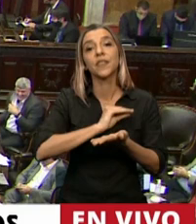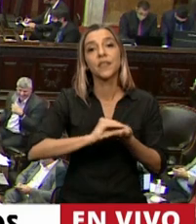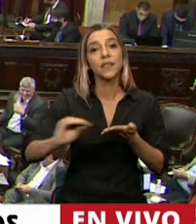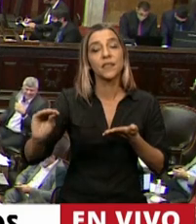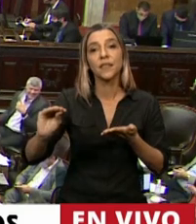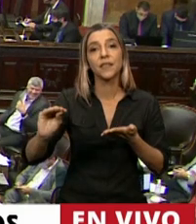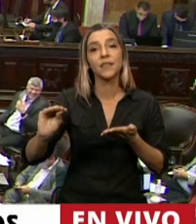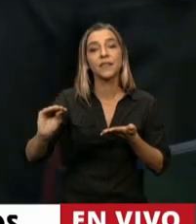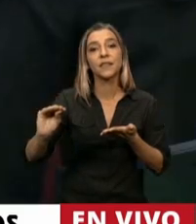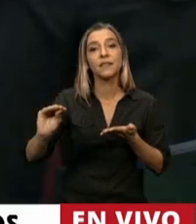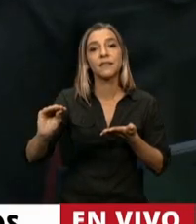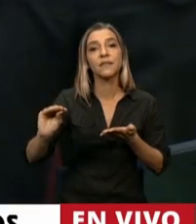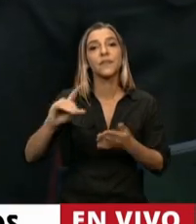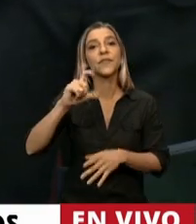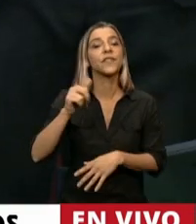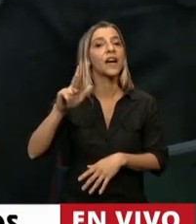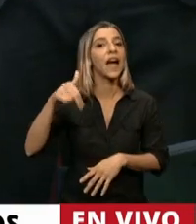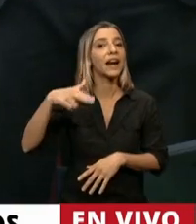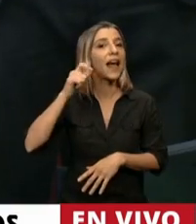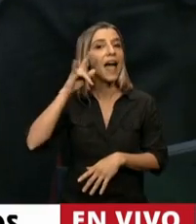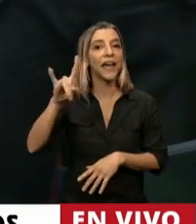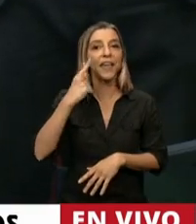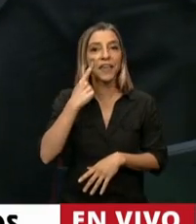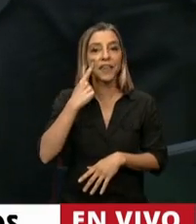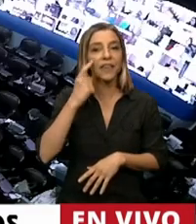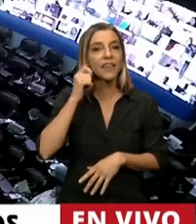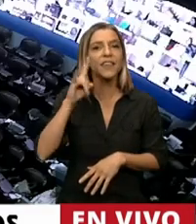Diputado Guillermo Carnaghi.